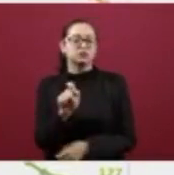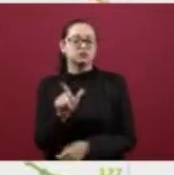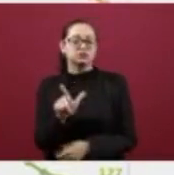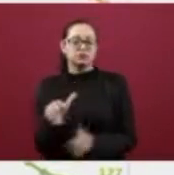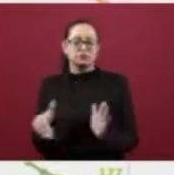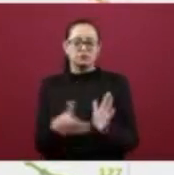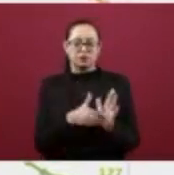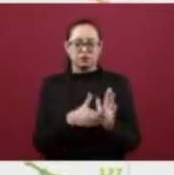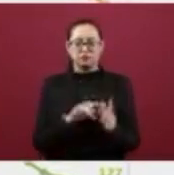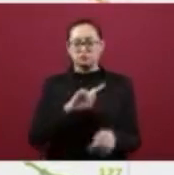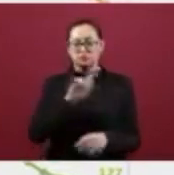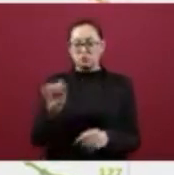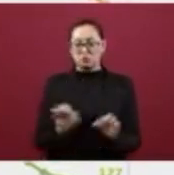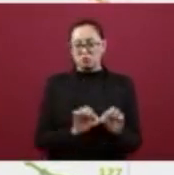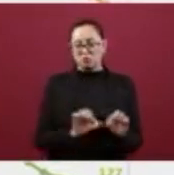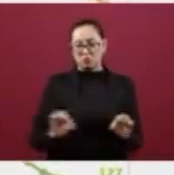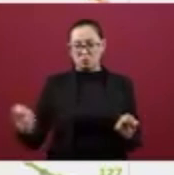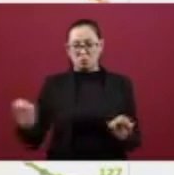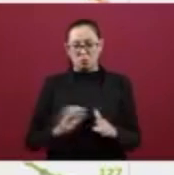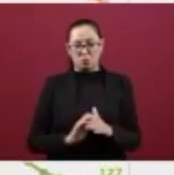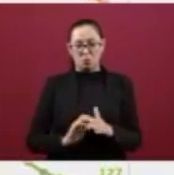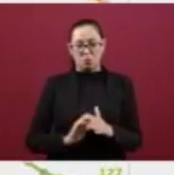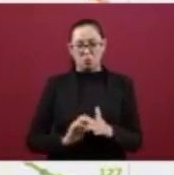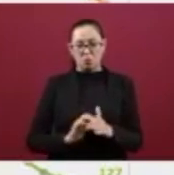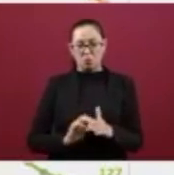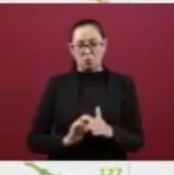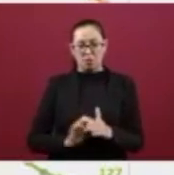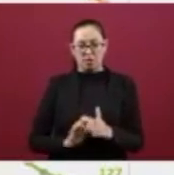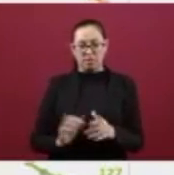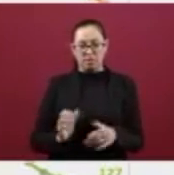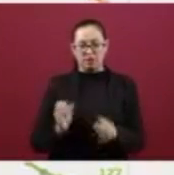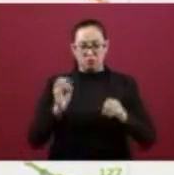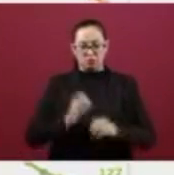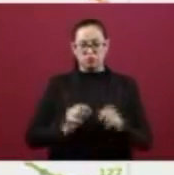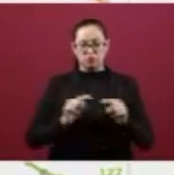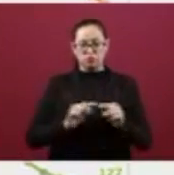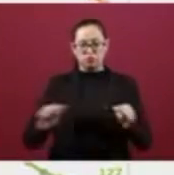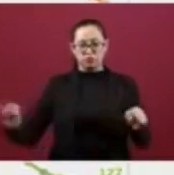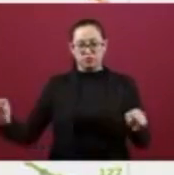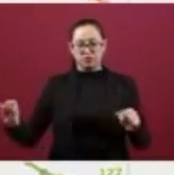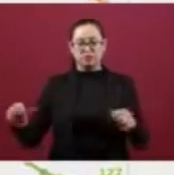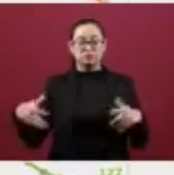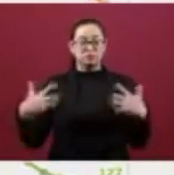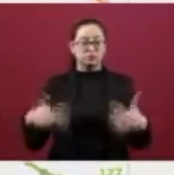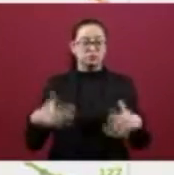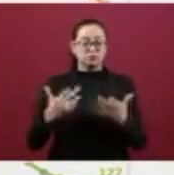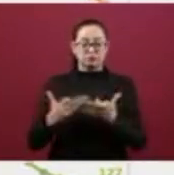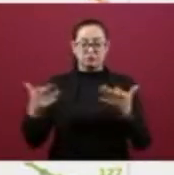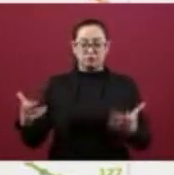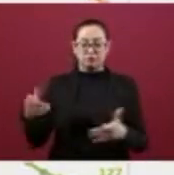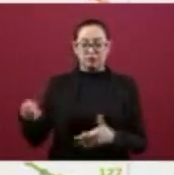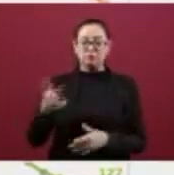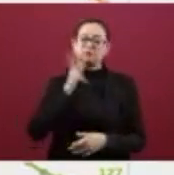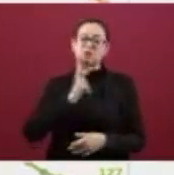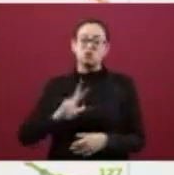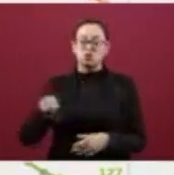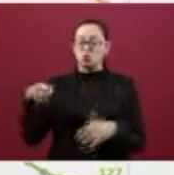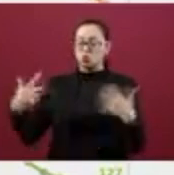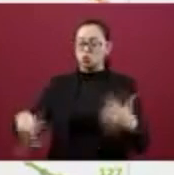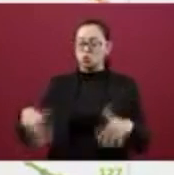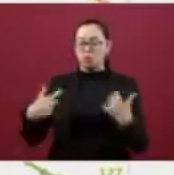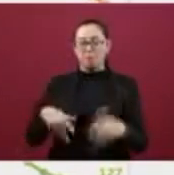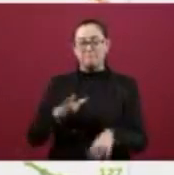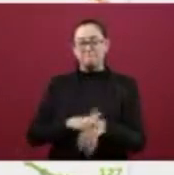oscura es la de uno del el segundo campo más importante que hemos tenido en México, que tenemos al día